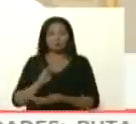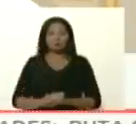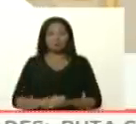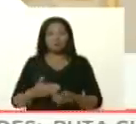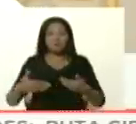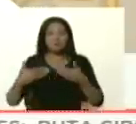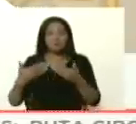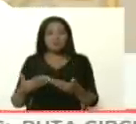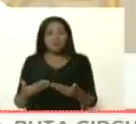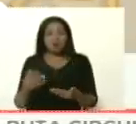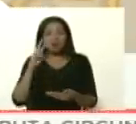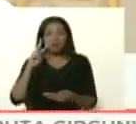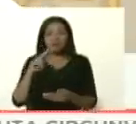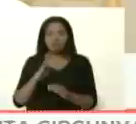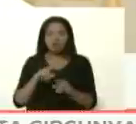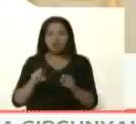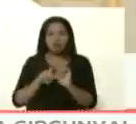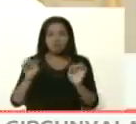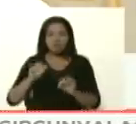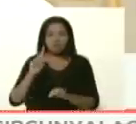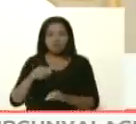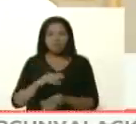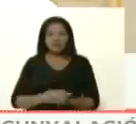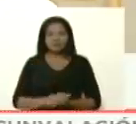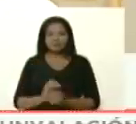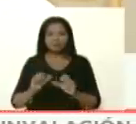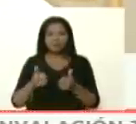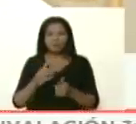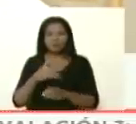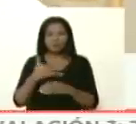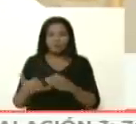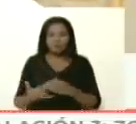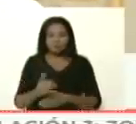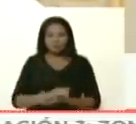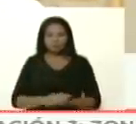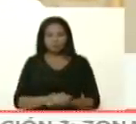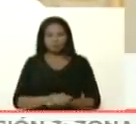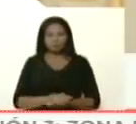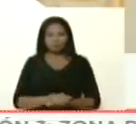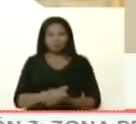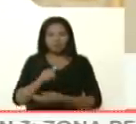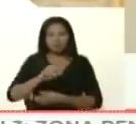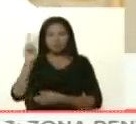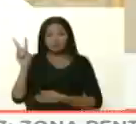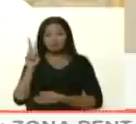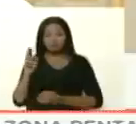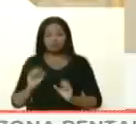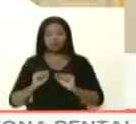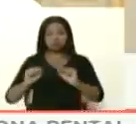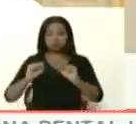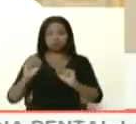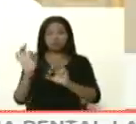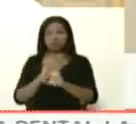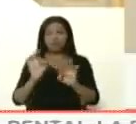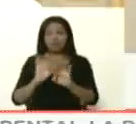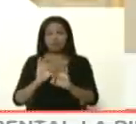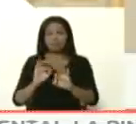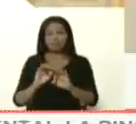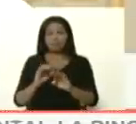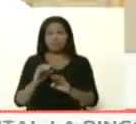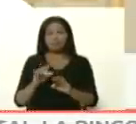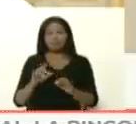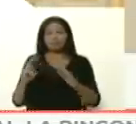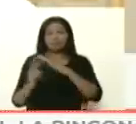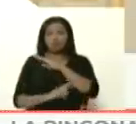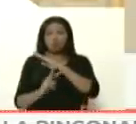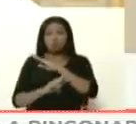llevar a lo que ustedes habían dicho hoy, el inicio del programa, a que Venezuela no la detenga nadie. Y desde Conviasa cuente